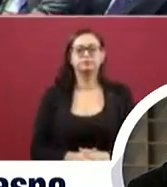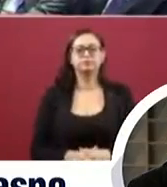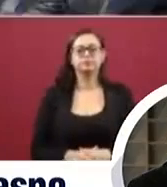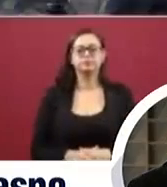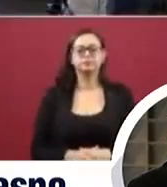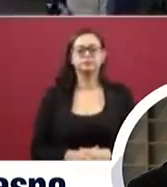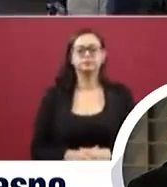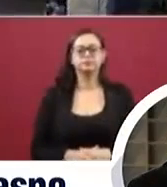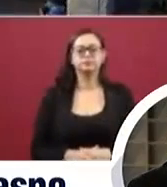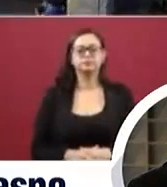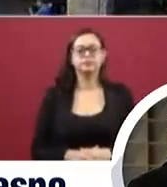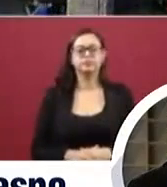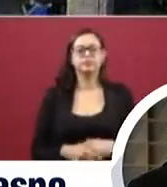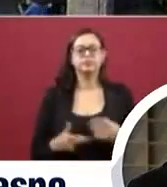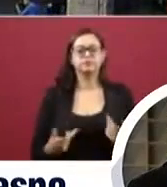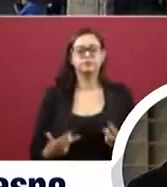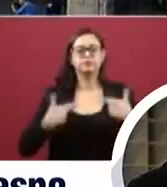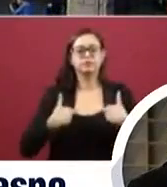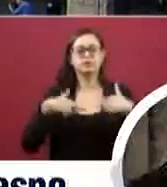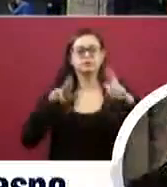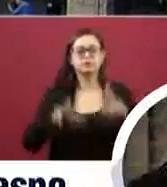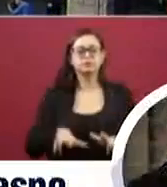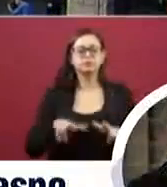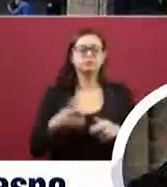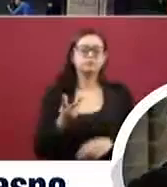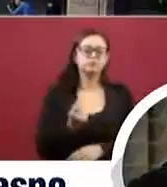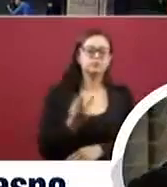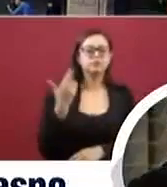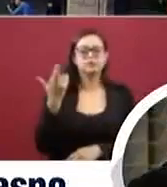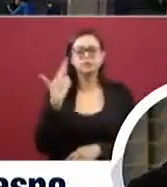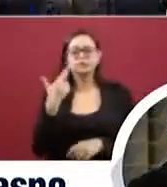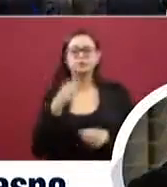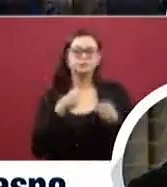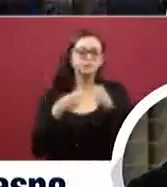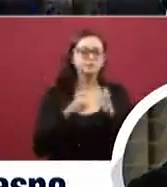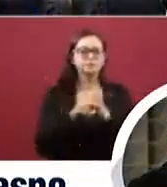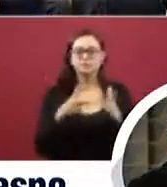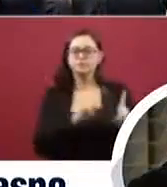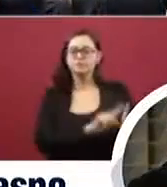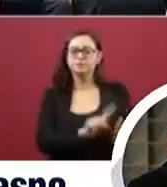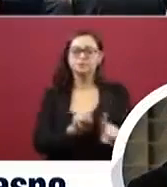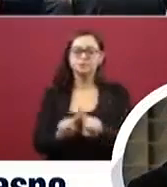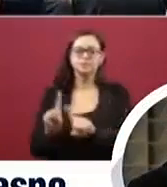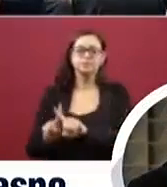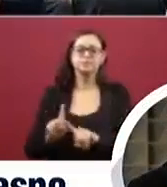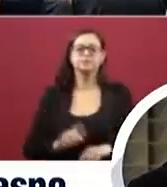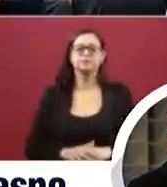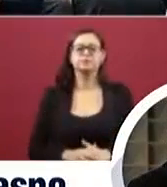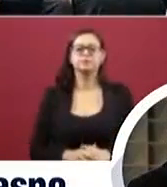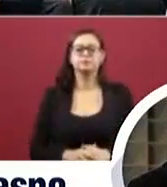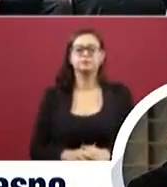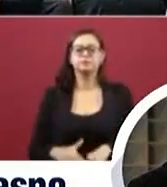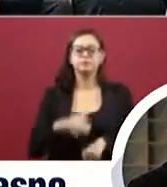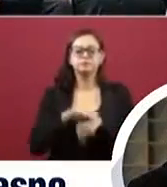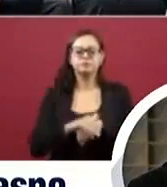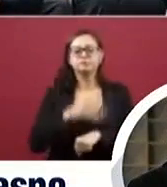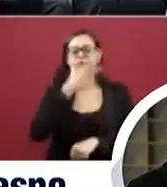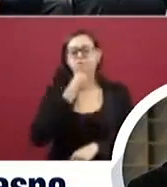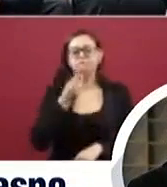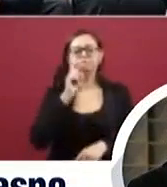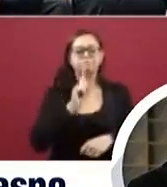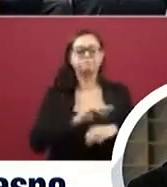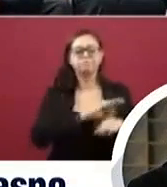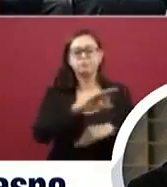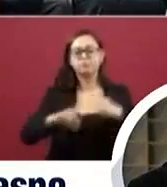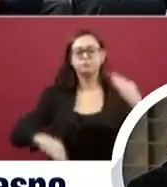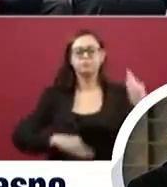mismo el Tren Maya, que se empieza a hacer sin los estudios profesionales, los estudios ecológicos y rentabilidad. Entonces, como que el